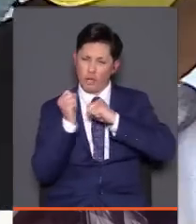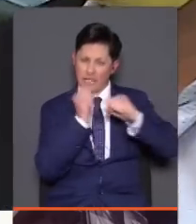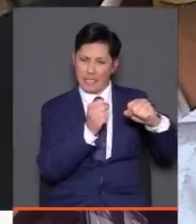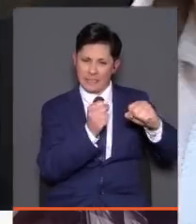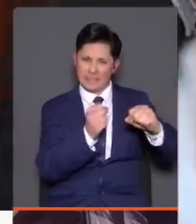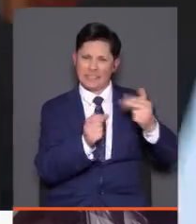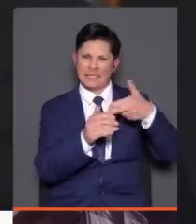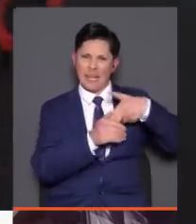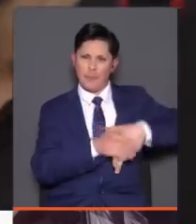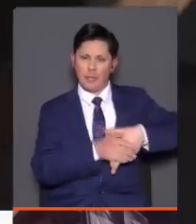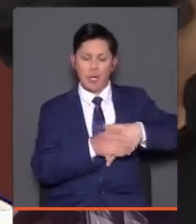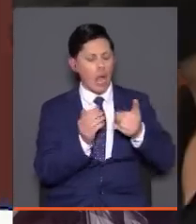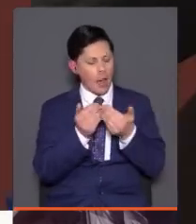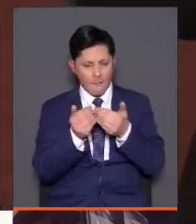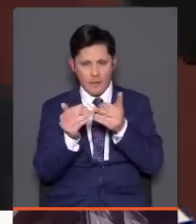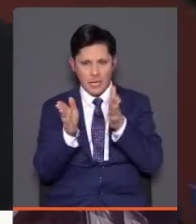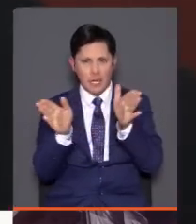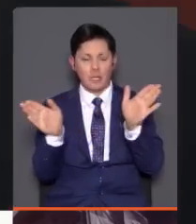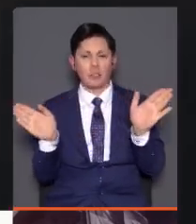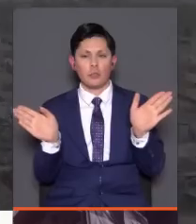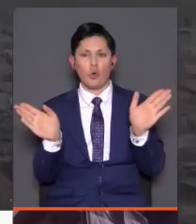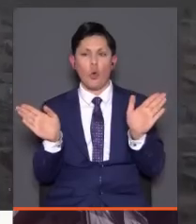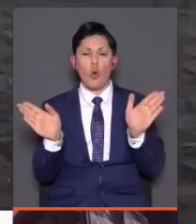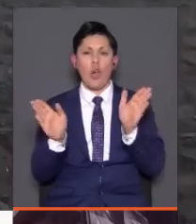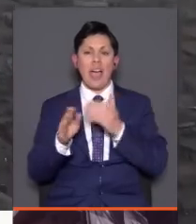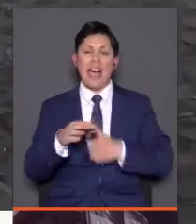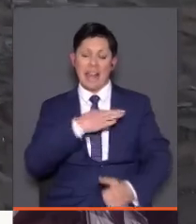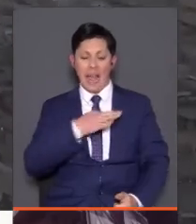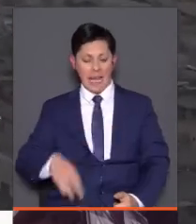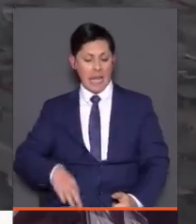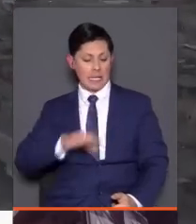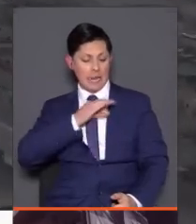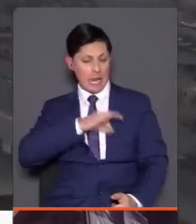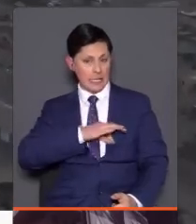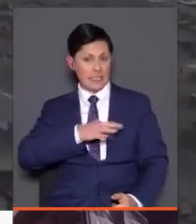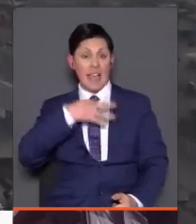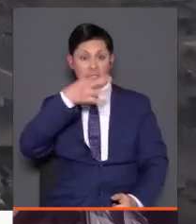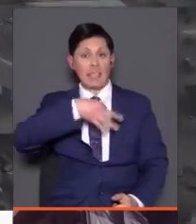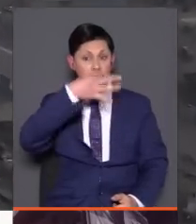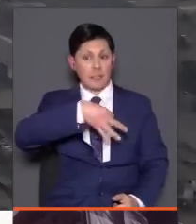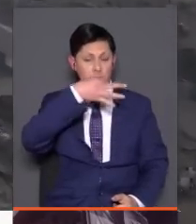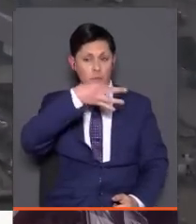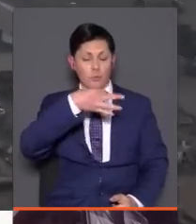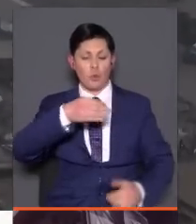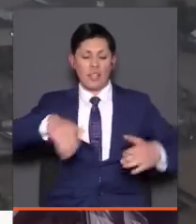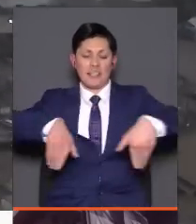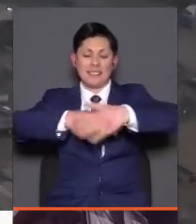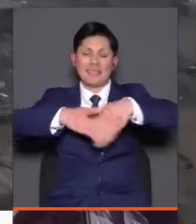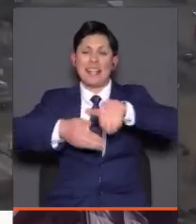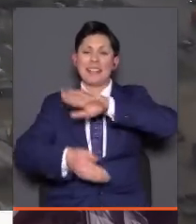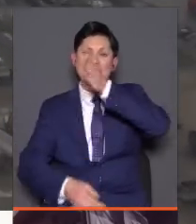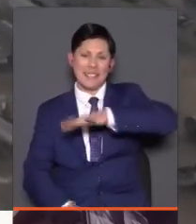abierto reconocimiento de aquello que el alcalde está advirtiendo, sobre todo en el sector de Cerro Chuño.